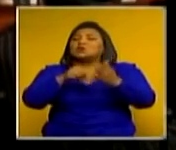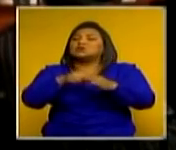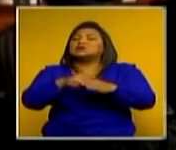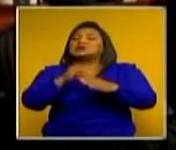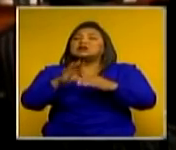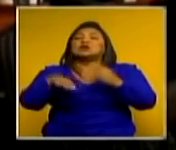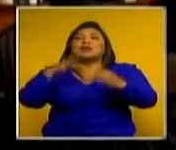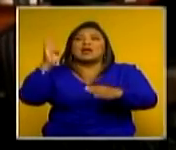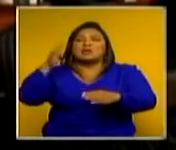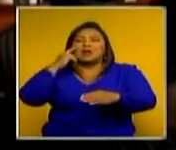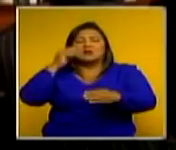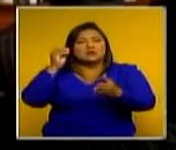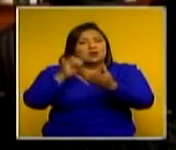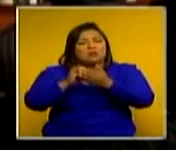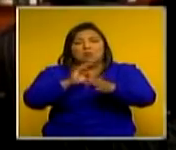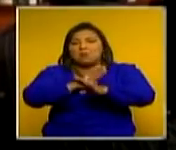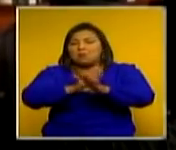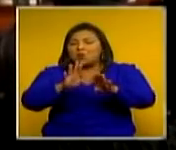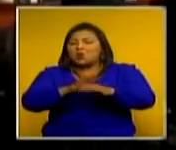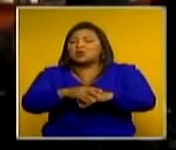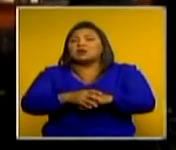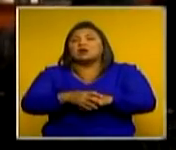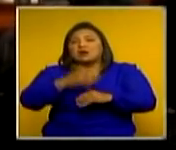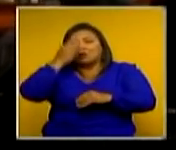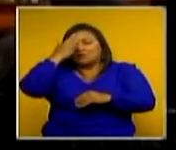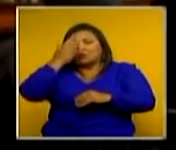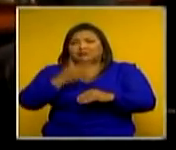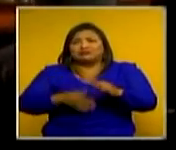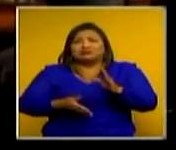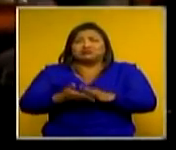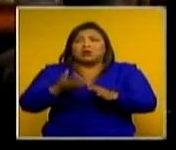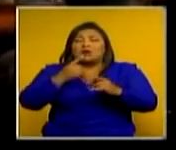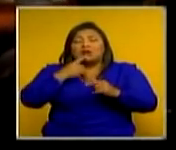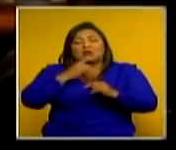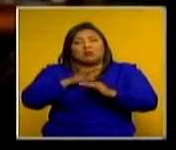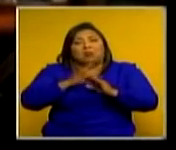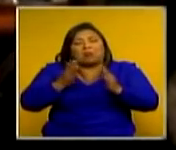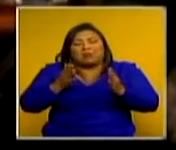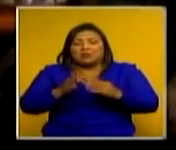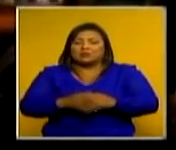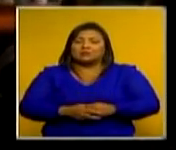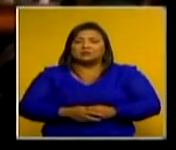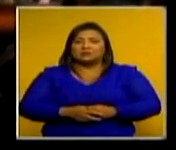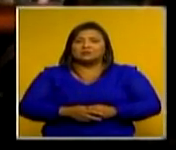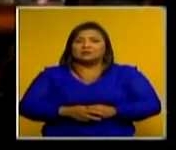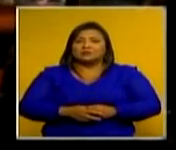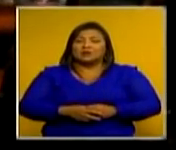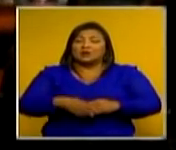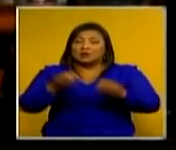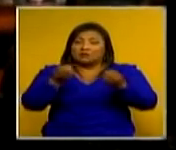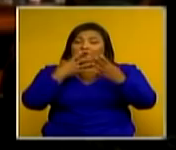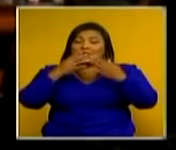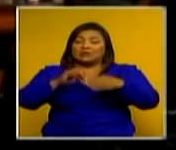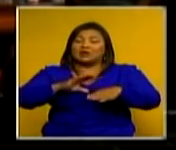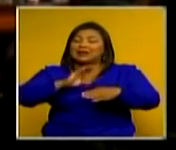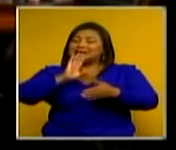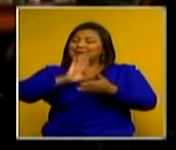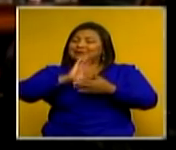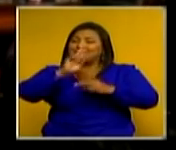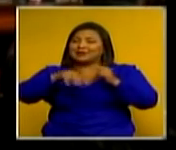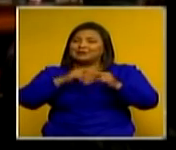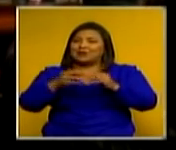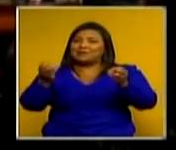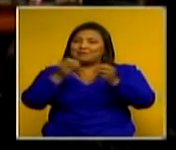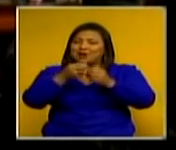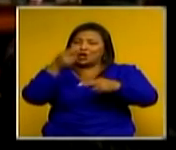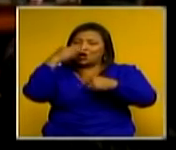del brasil por cuanto estas denuncias habían ha subido de tono amables televidentes esta información desde la asamblea nacional compañeros ustedes como a